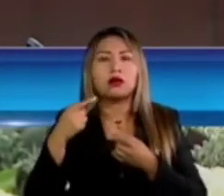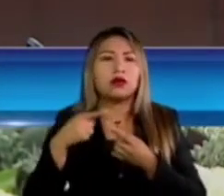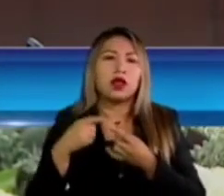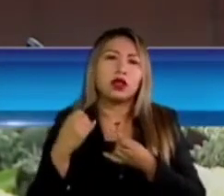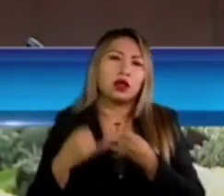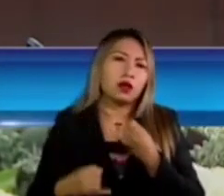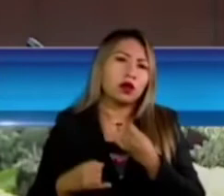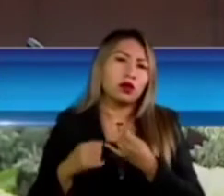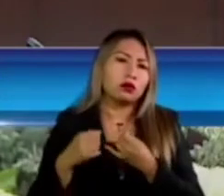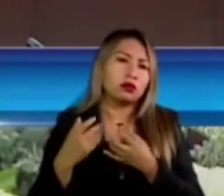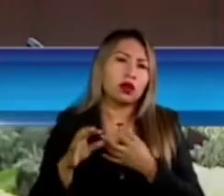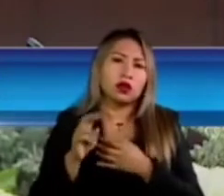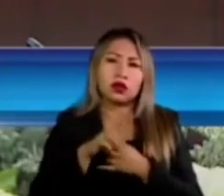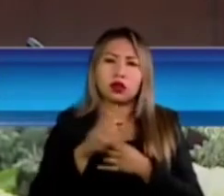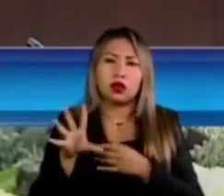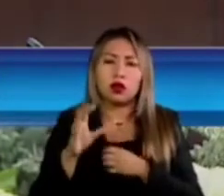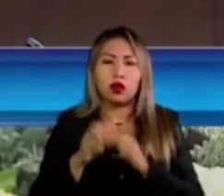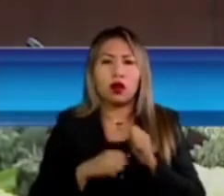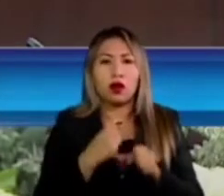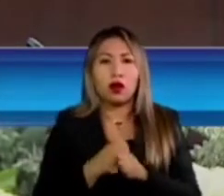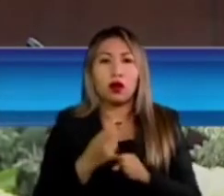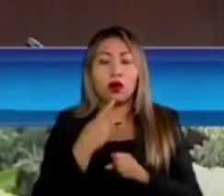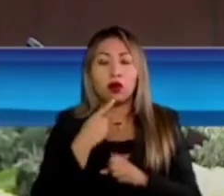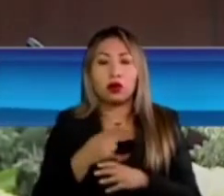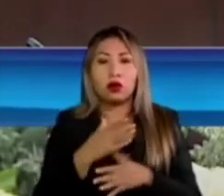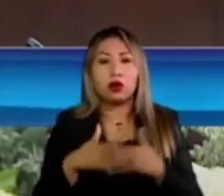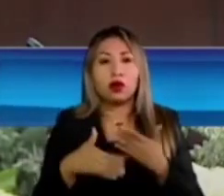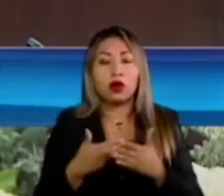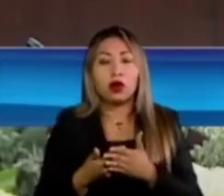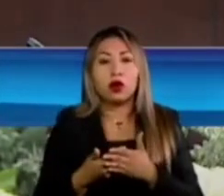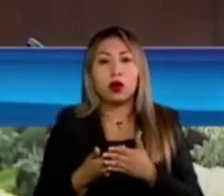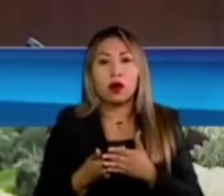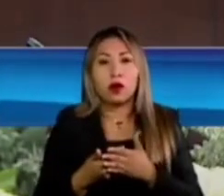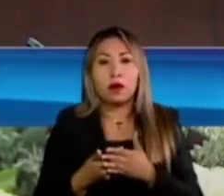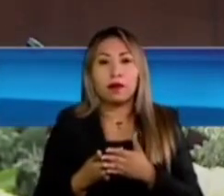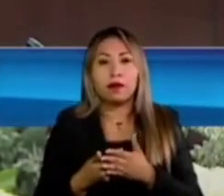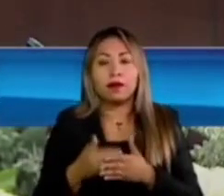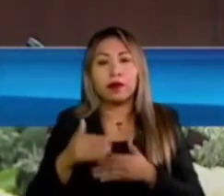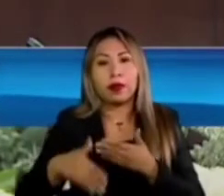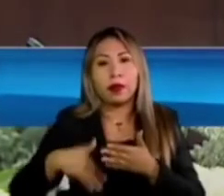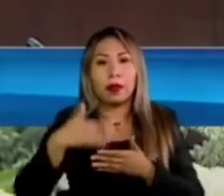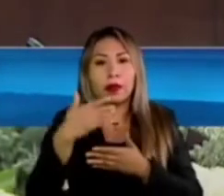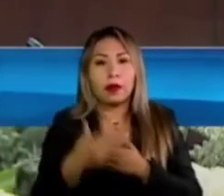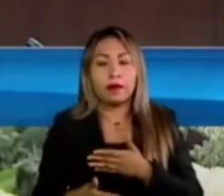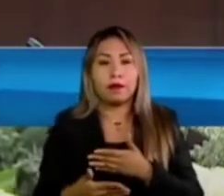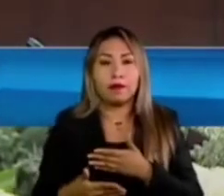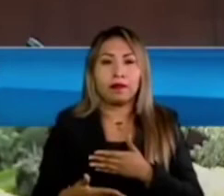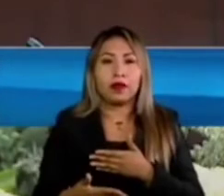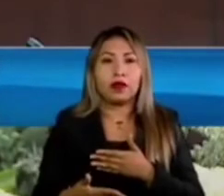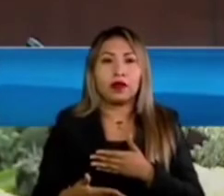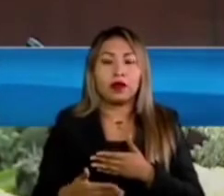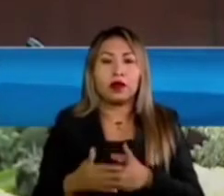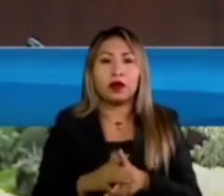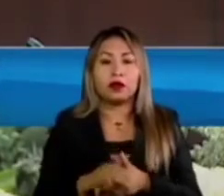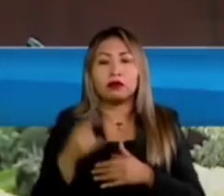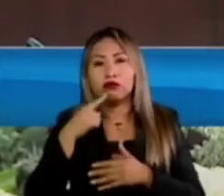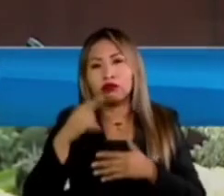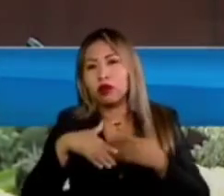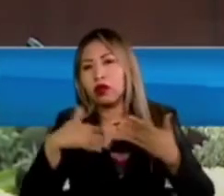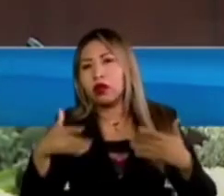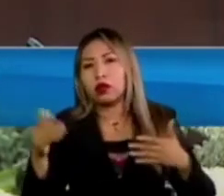próximos 25 años, los bienes de Panama Ports pasan a ser propiedad de la República de Panamá.